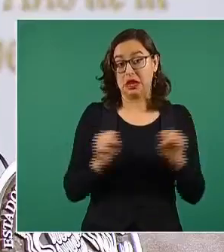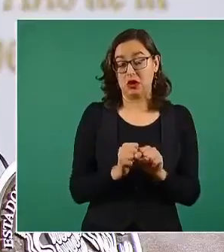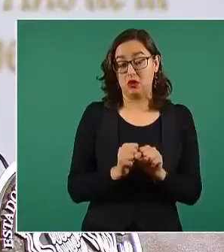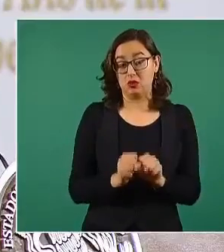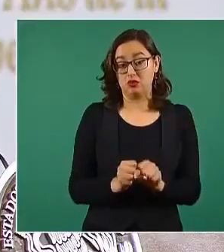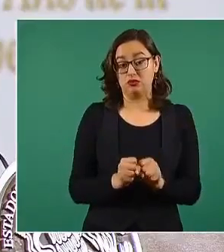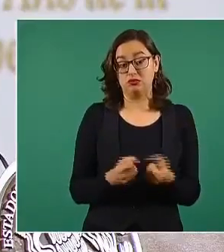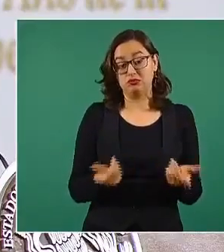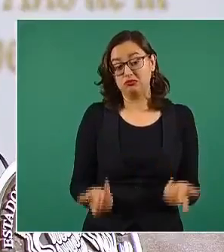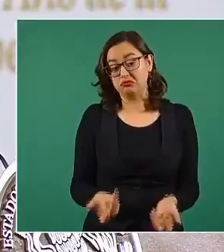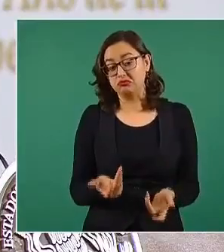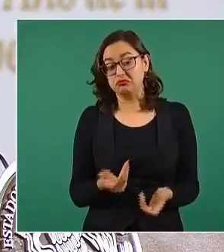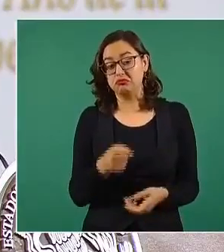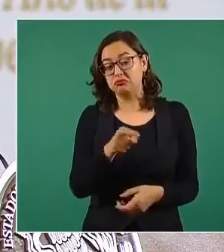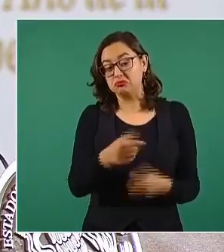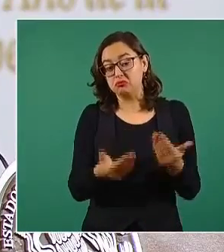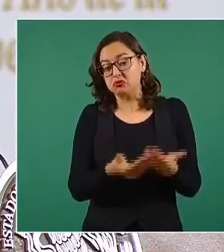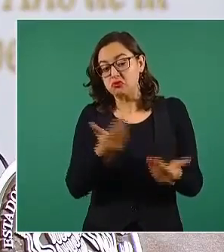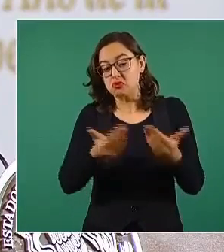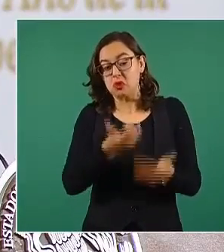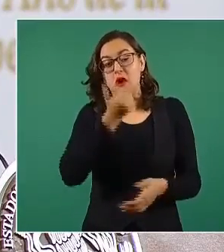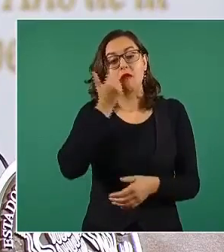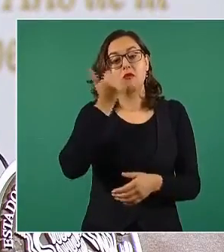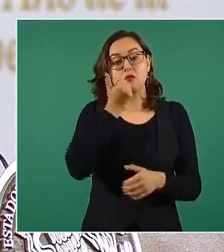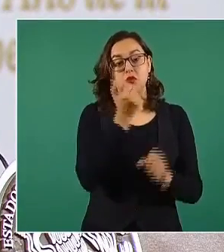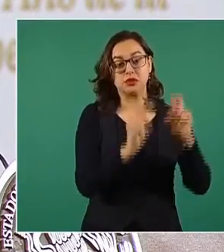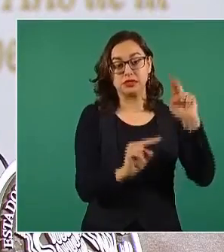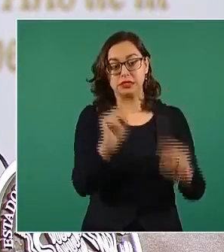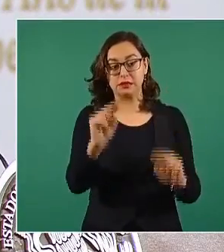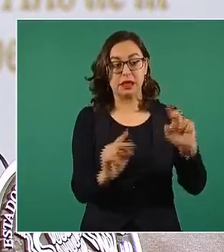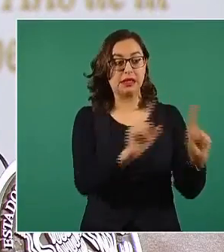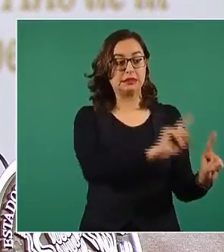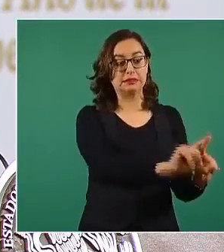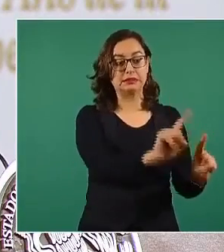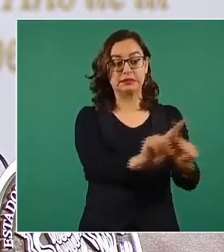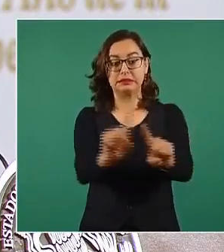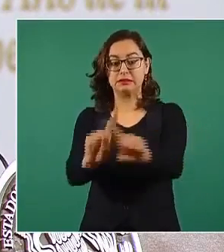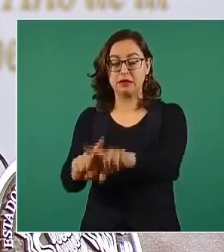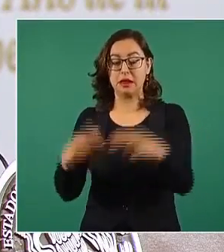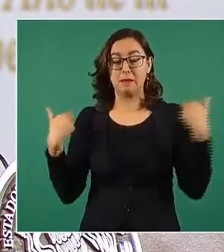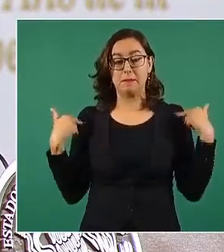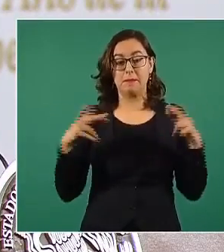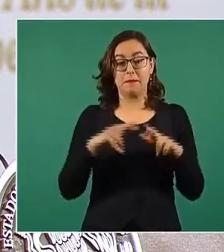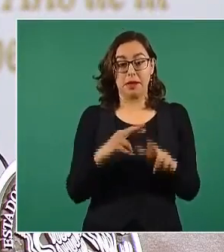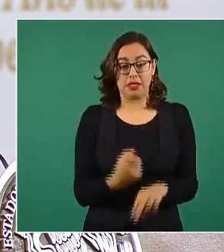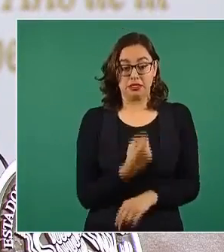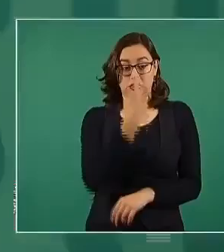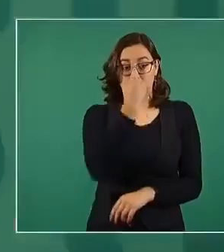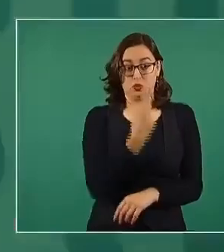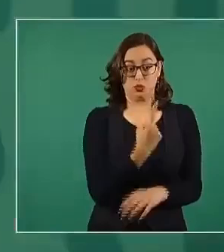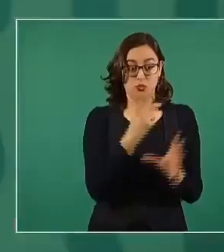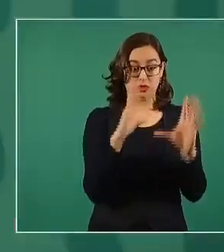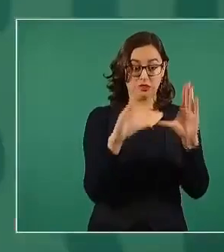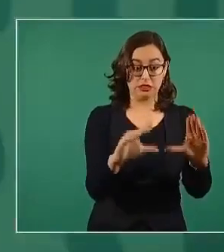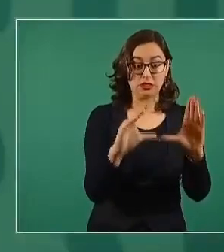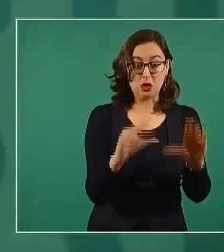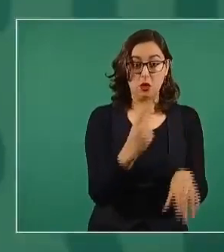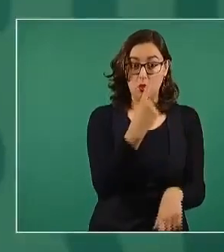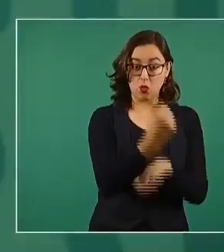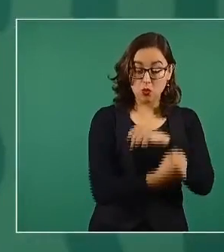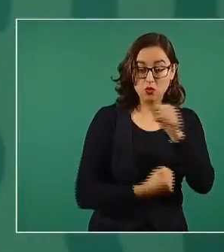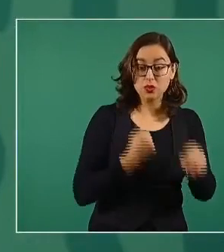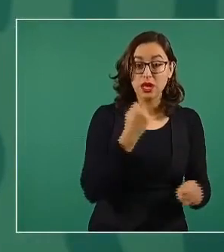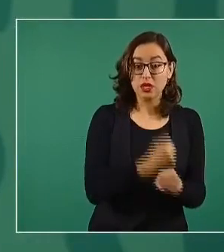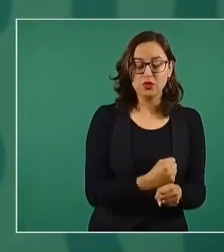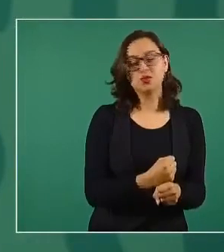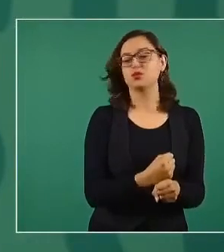escuela unitaria telesecundaria, que tiene que atender no solo las materias de un año, sino